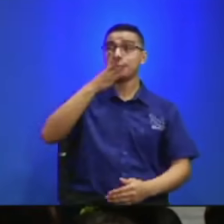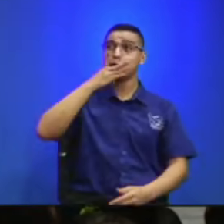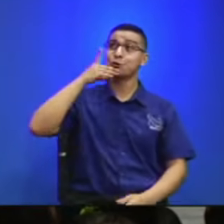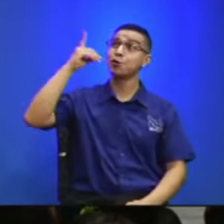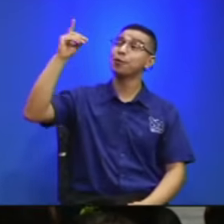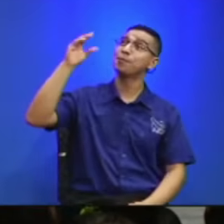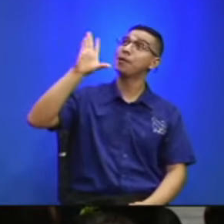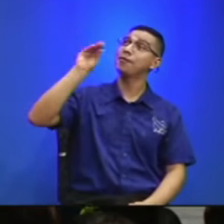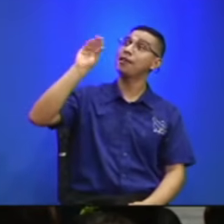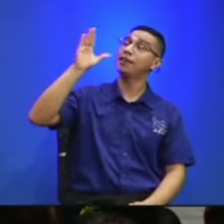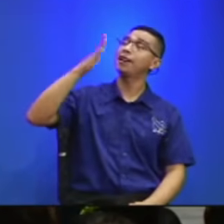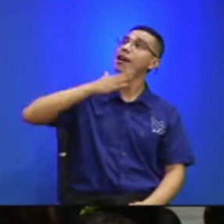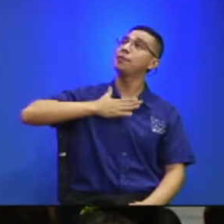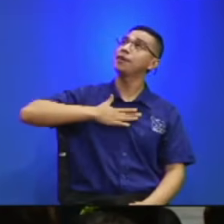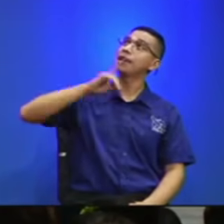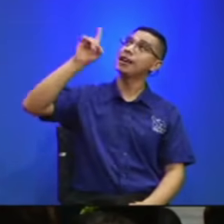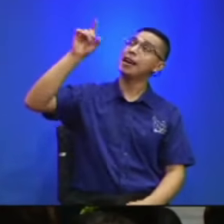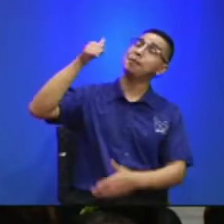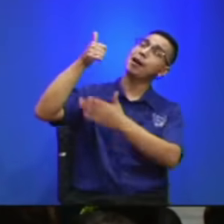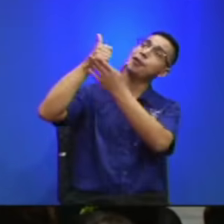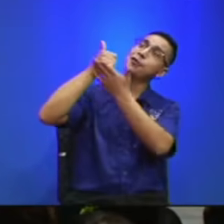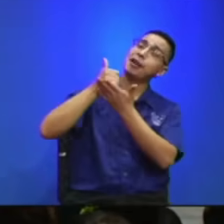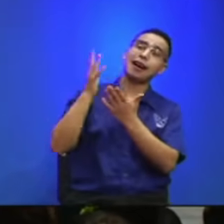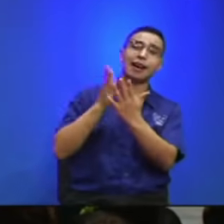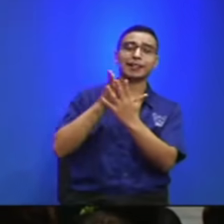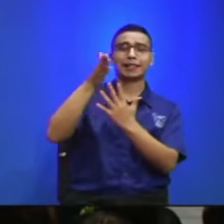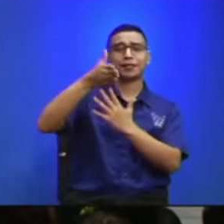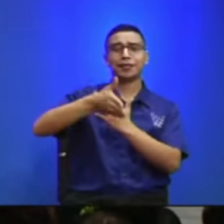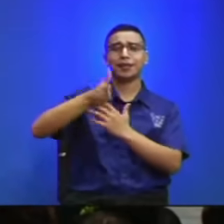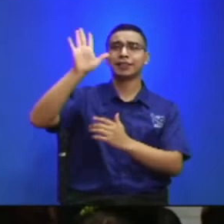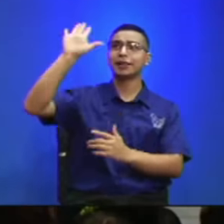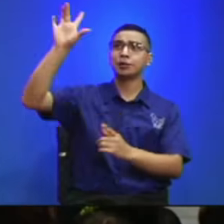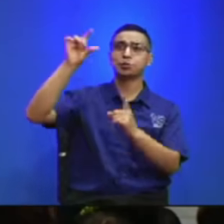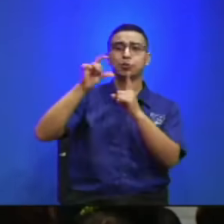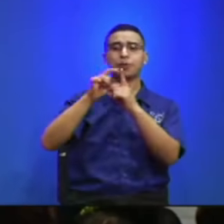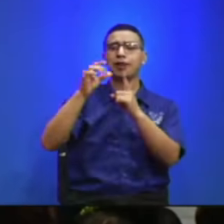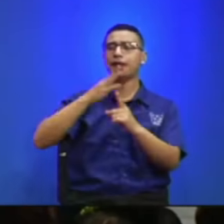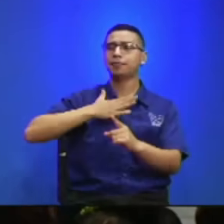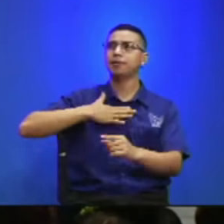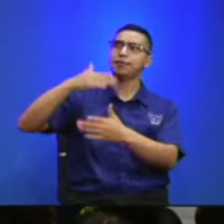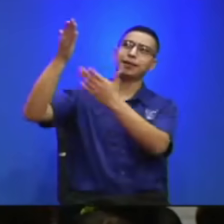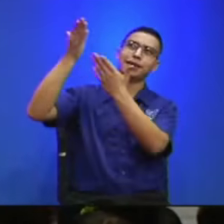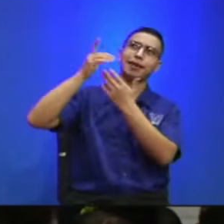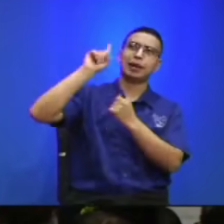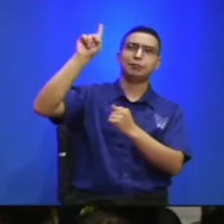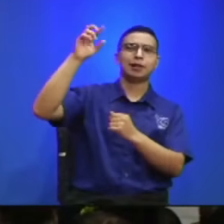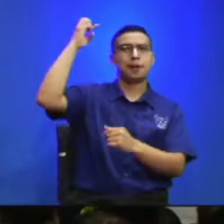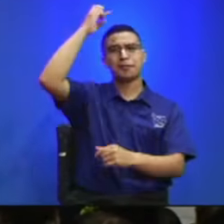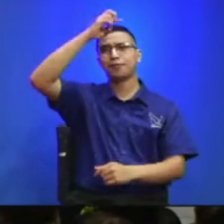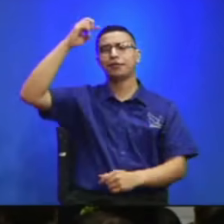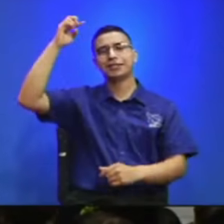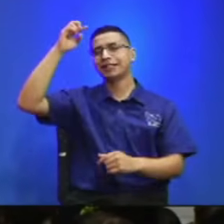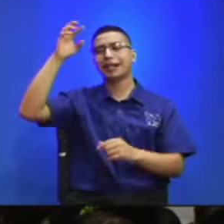penas él me va a hablar por medio su palabra el plano que abre una profecía algo